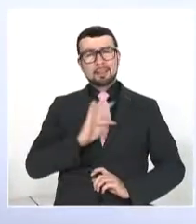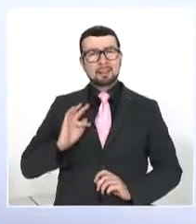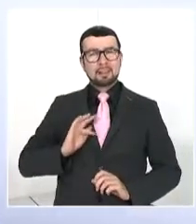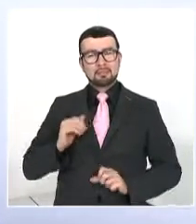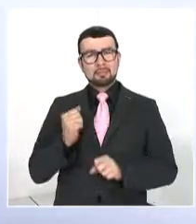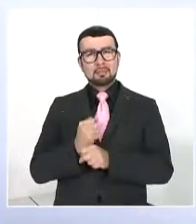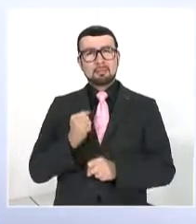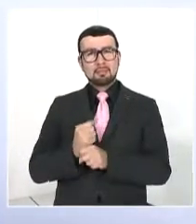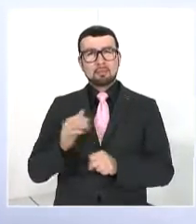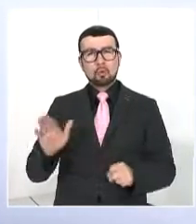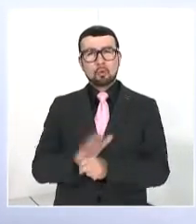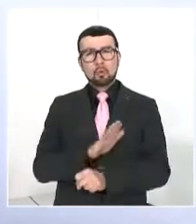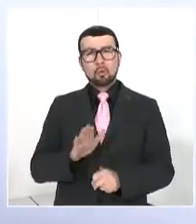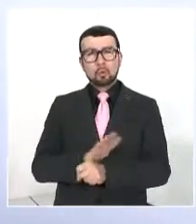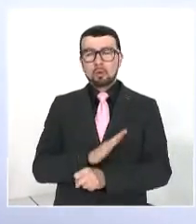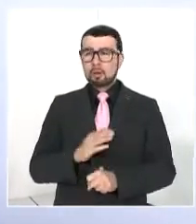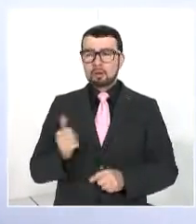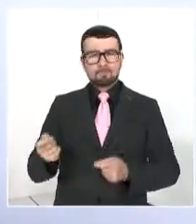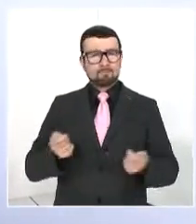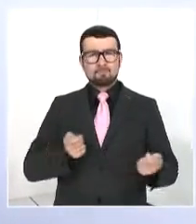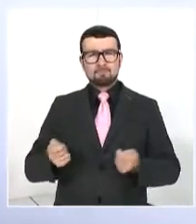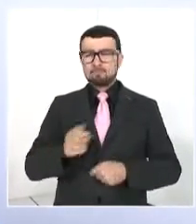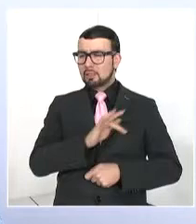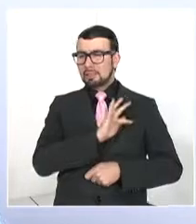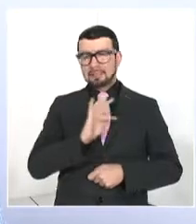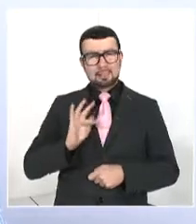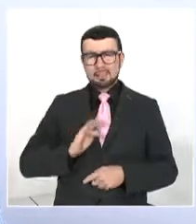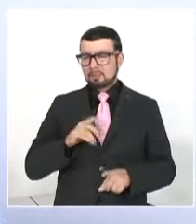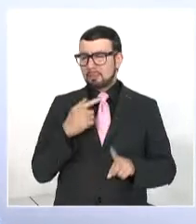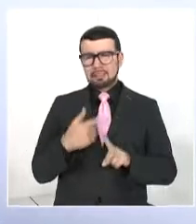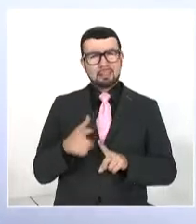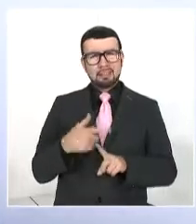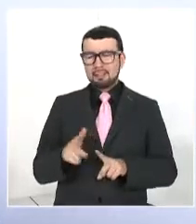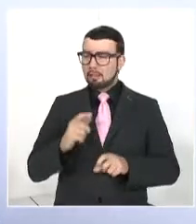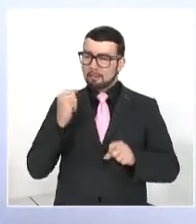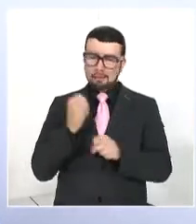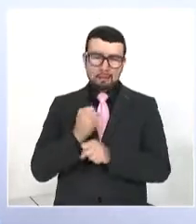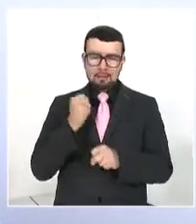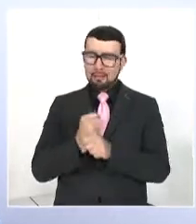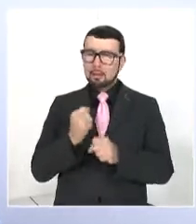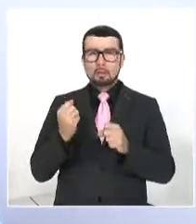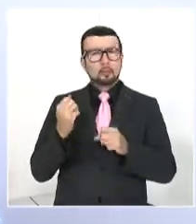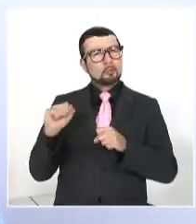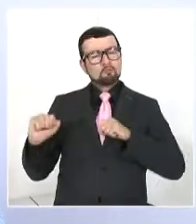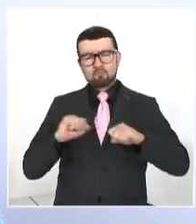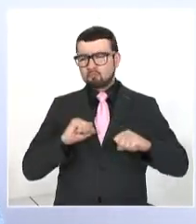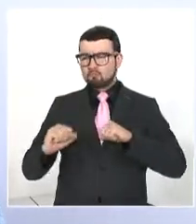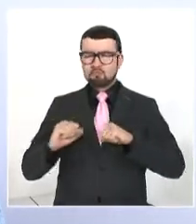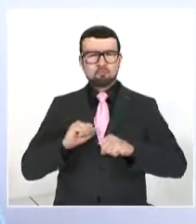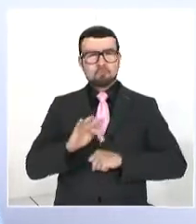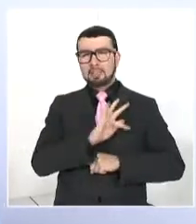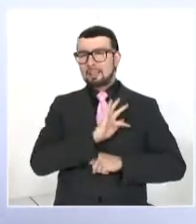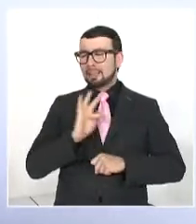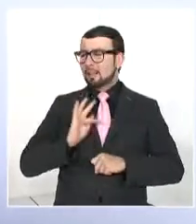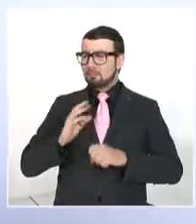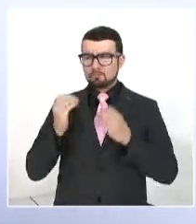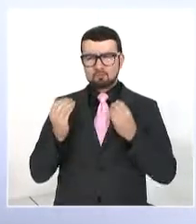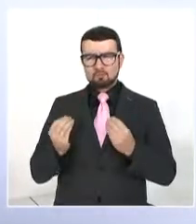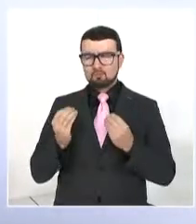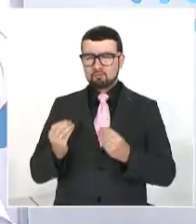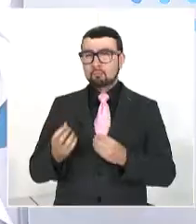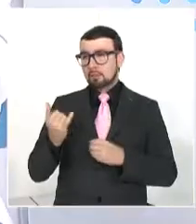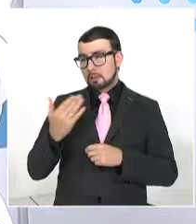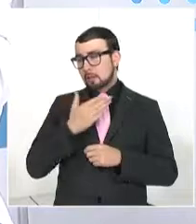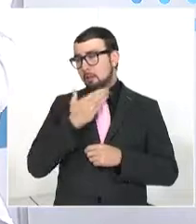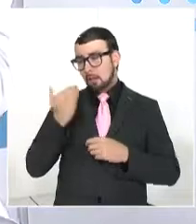eso de terapia de fono, y terapia, eso, terapias, eso